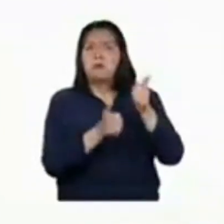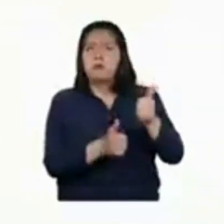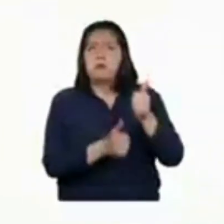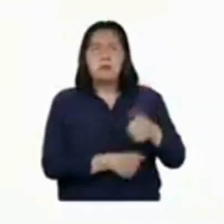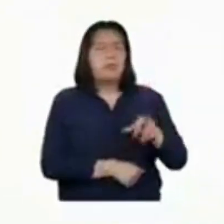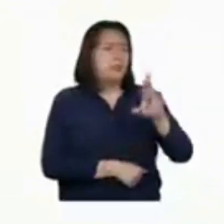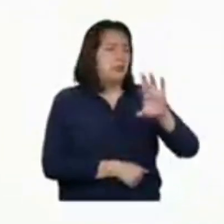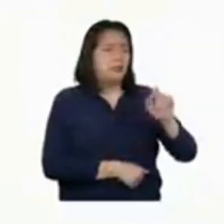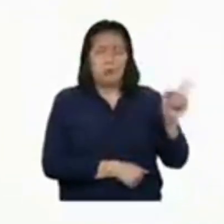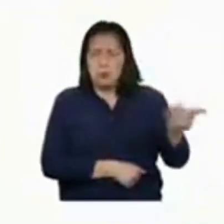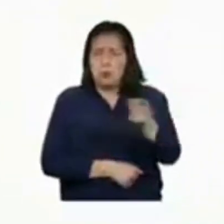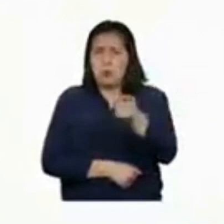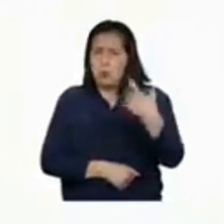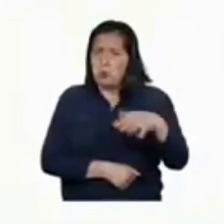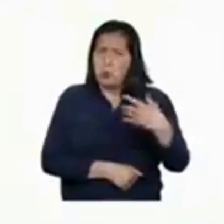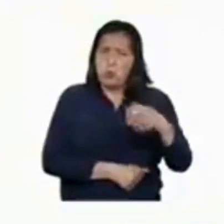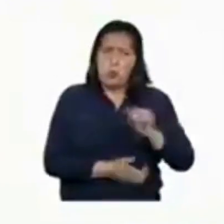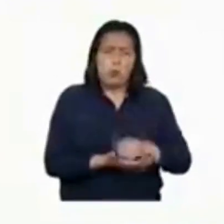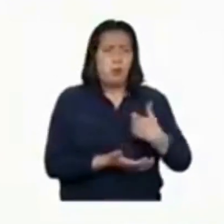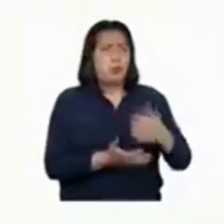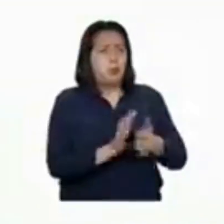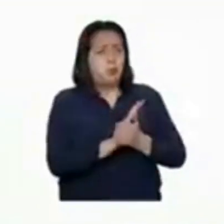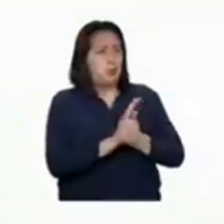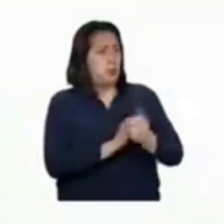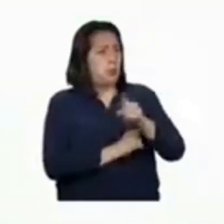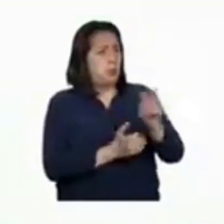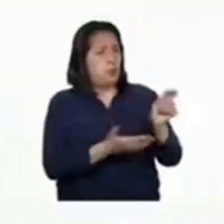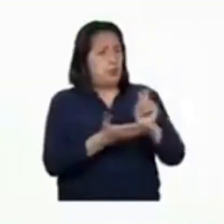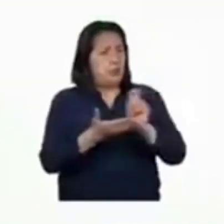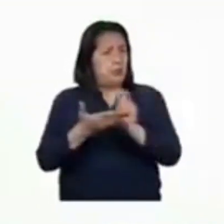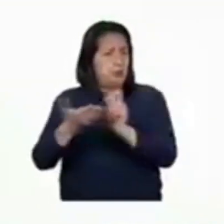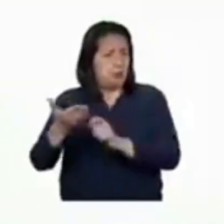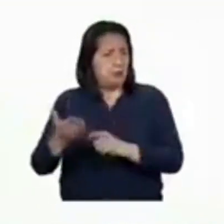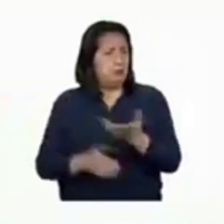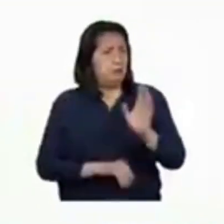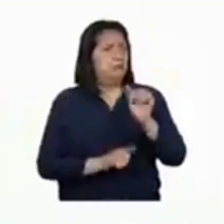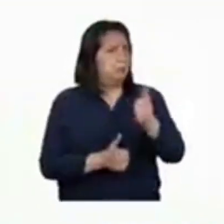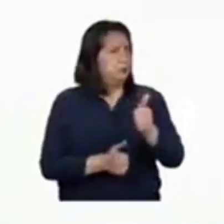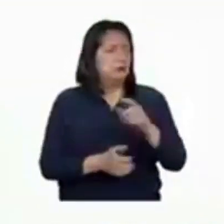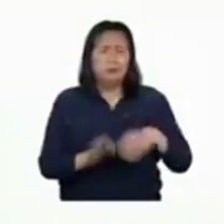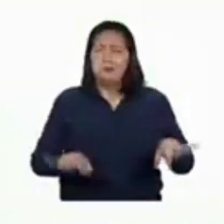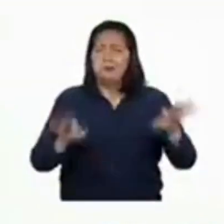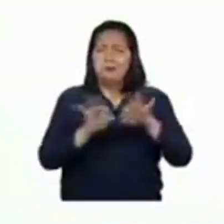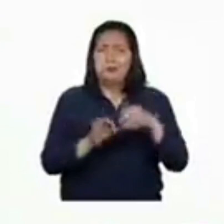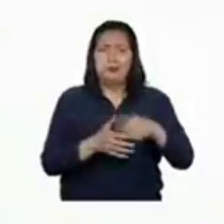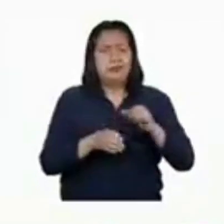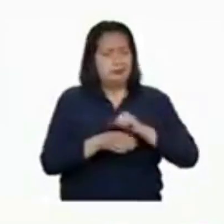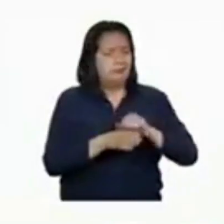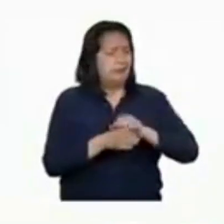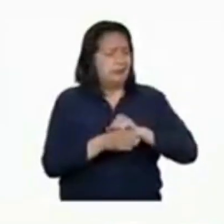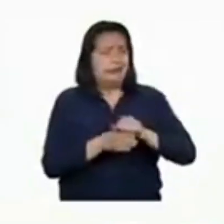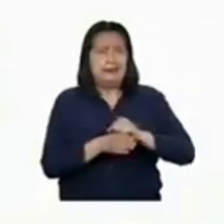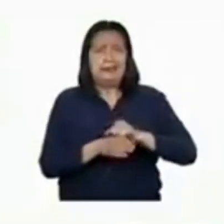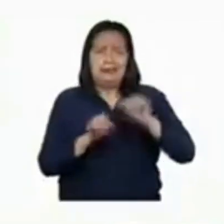Richard. Ustedes se están volviendo muy hábiles en la escritura de textos. Es muy importante seguir